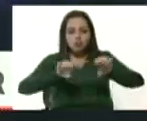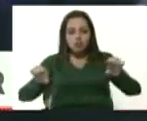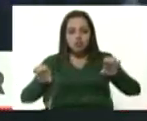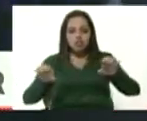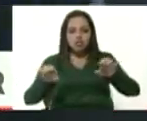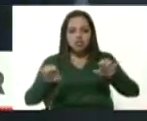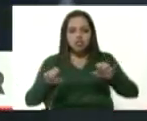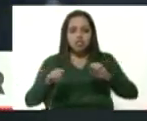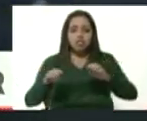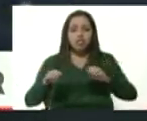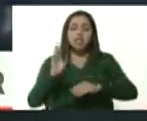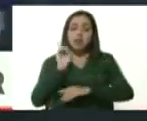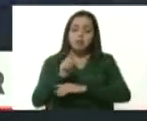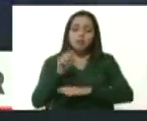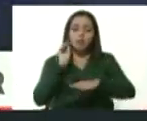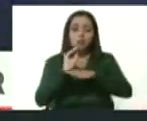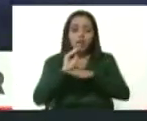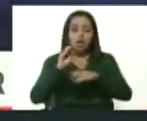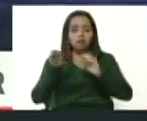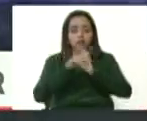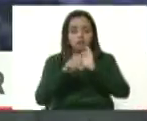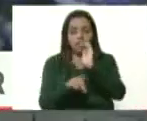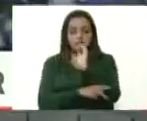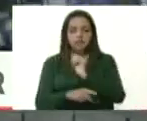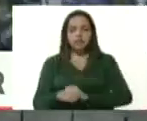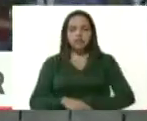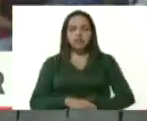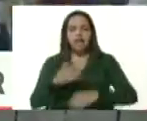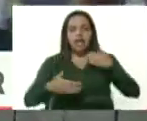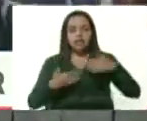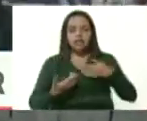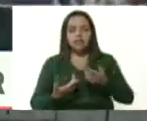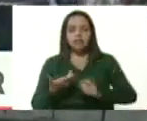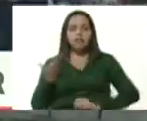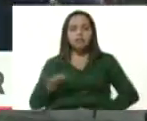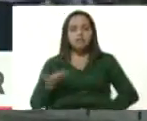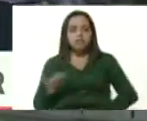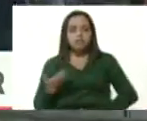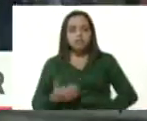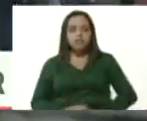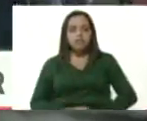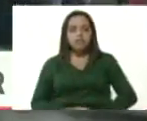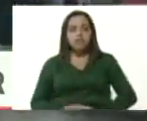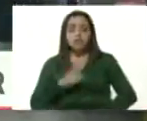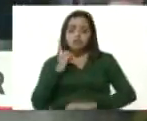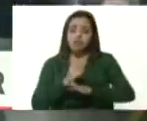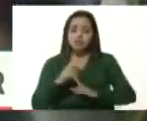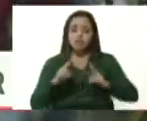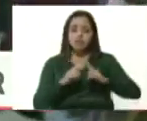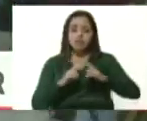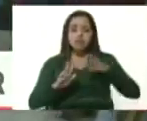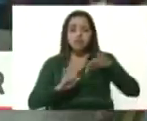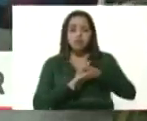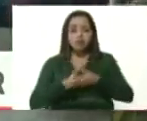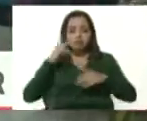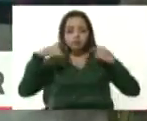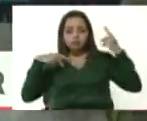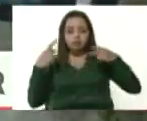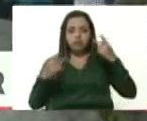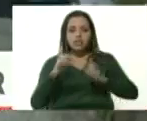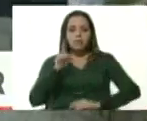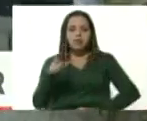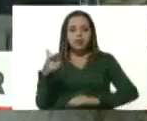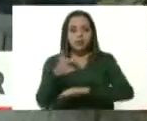y guardaparques. Un dato de interés para todos ustedes en este recorrido. Además, el